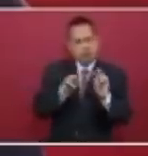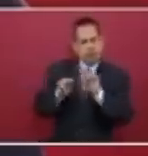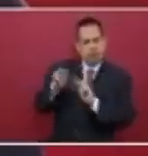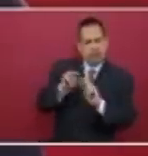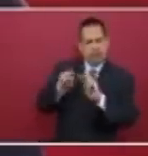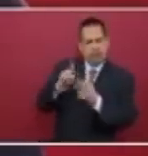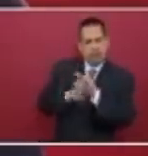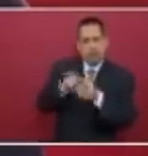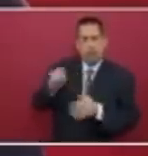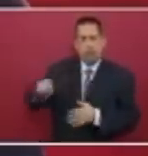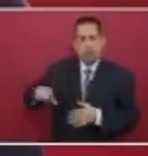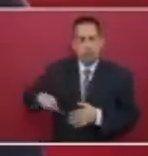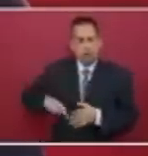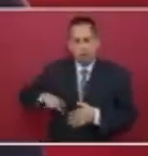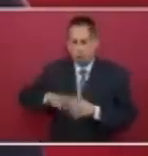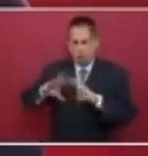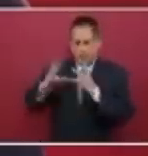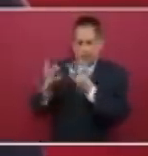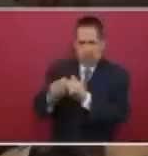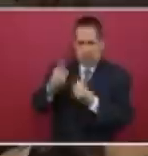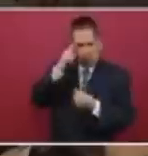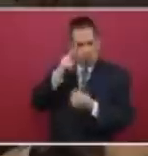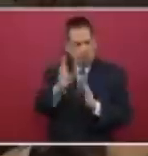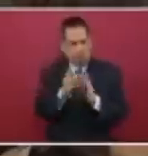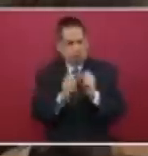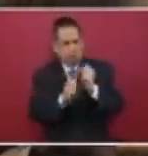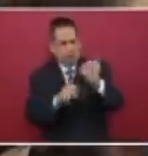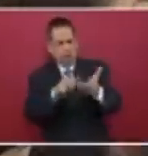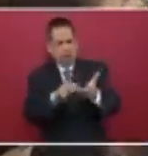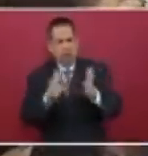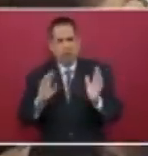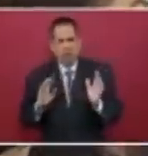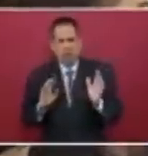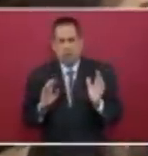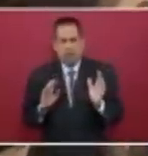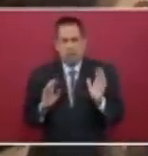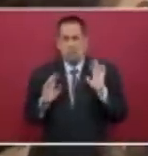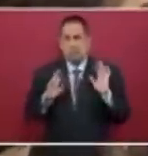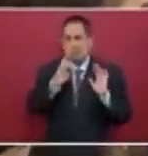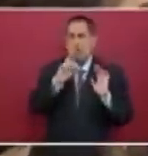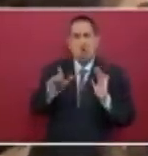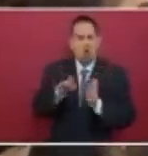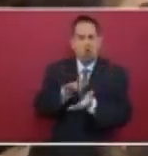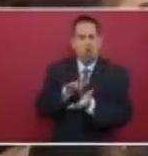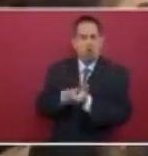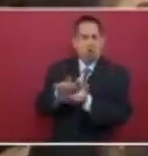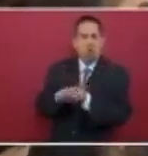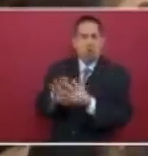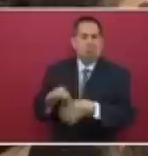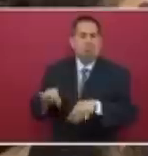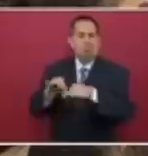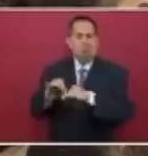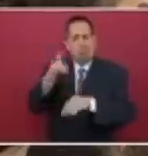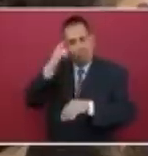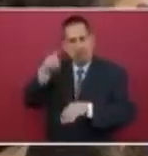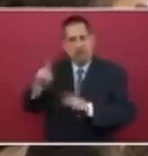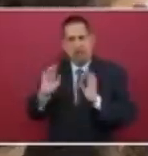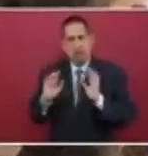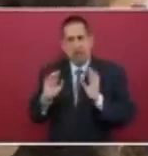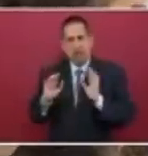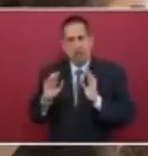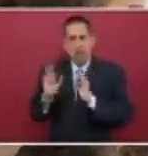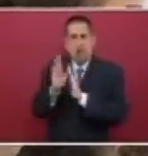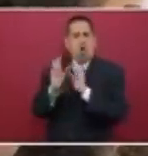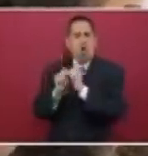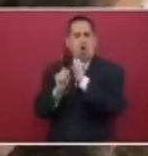tiene el gobierno en su conjunto de la constitución está privilegiando o destacando más la parte de la constitución